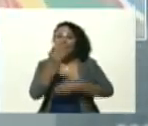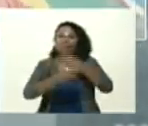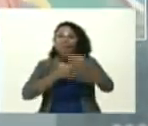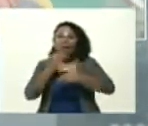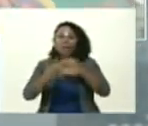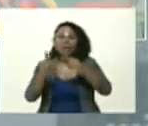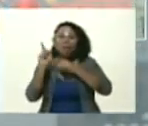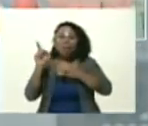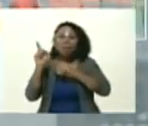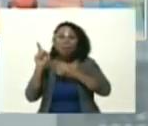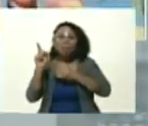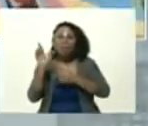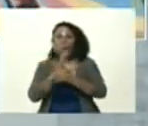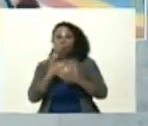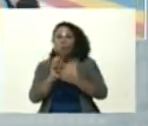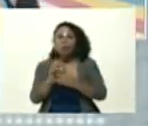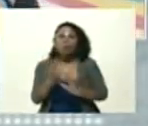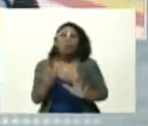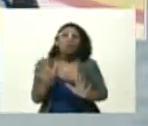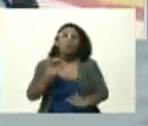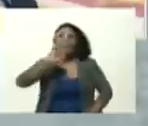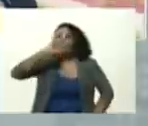hacen, no.